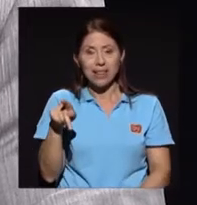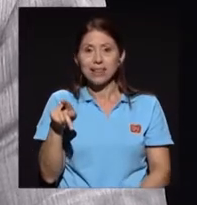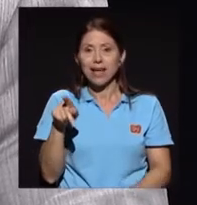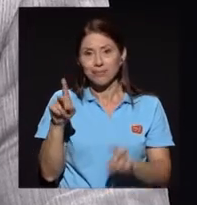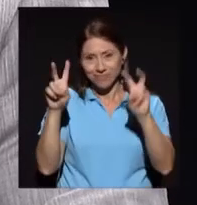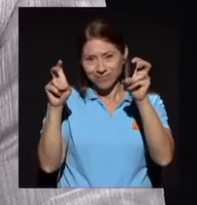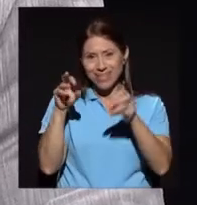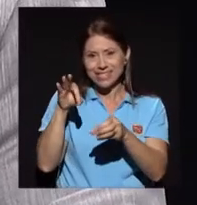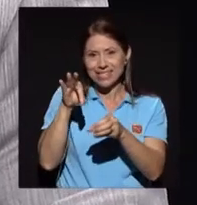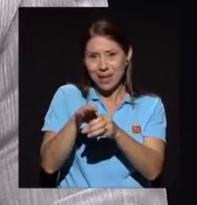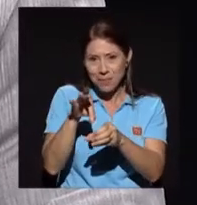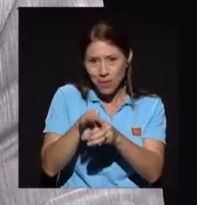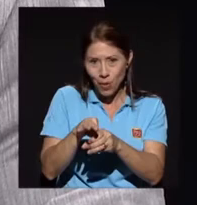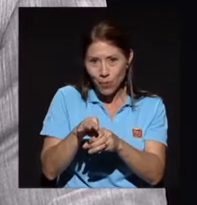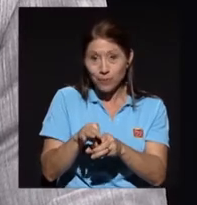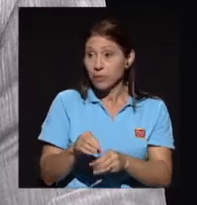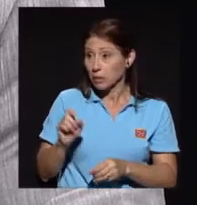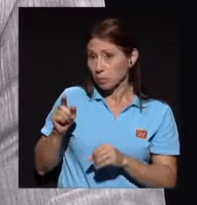favor.